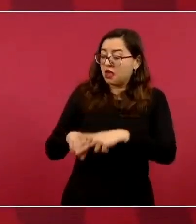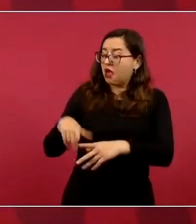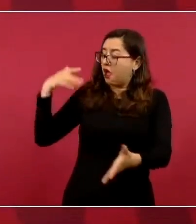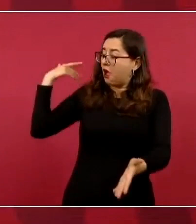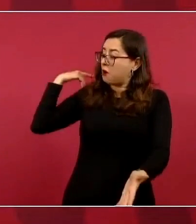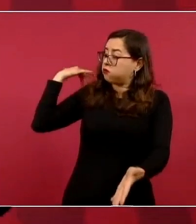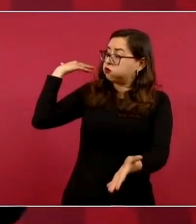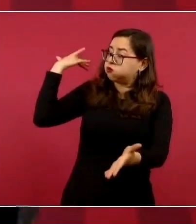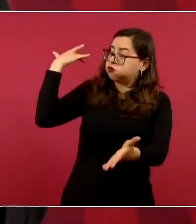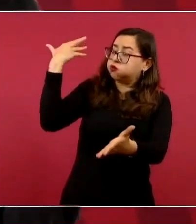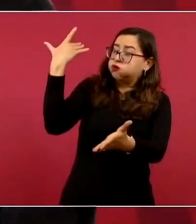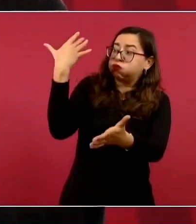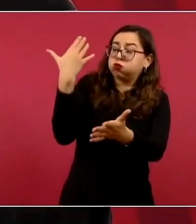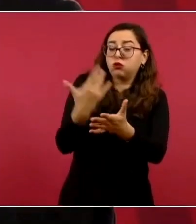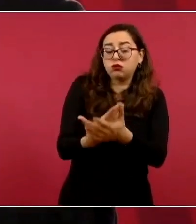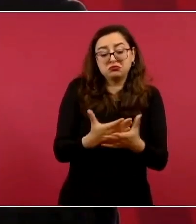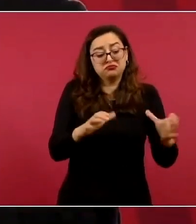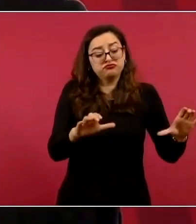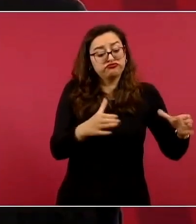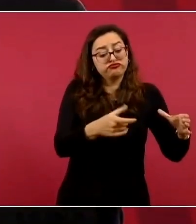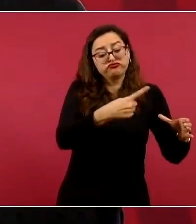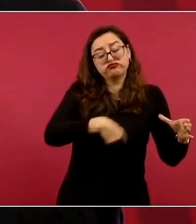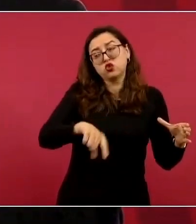haga lo que haga,